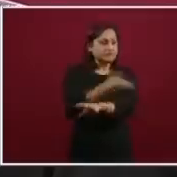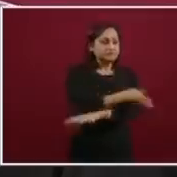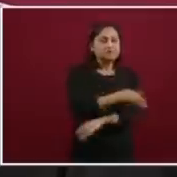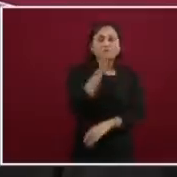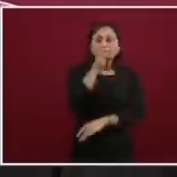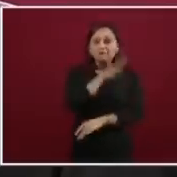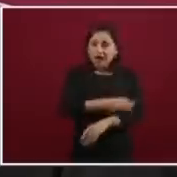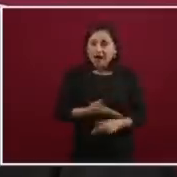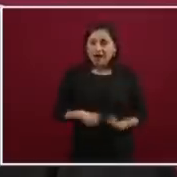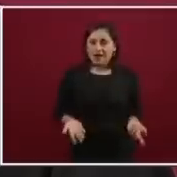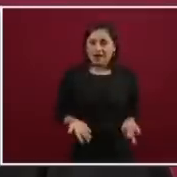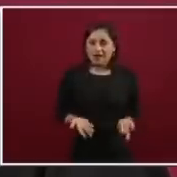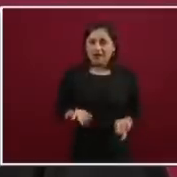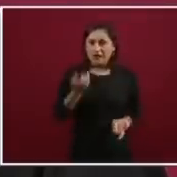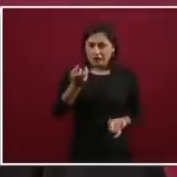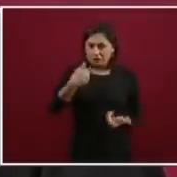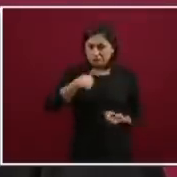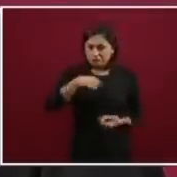de qué ajusticiaban